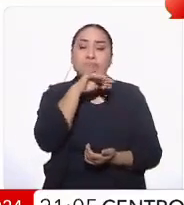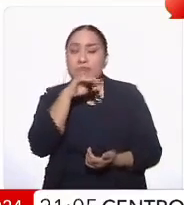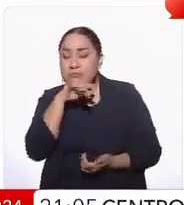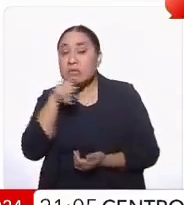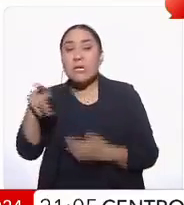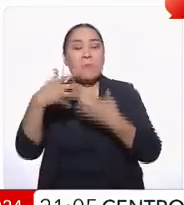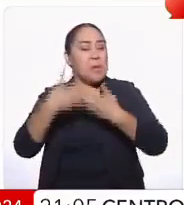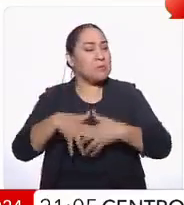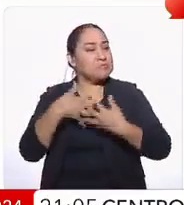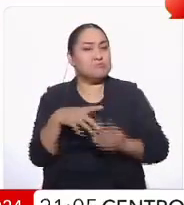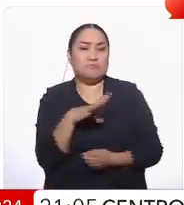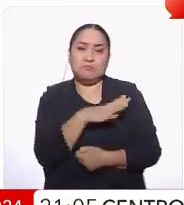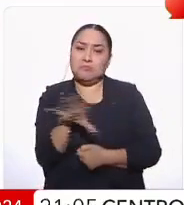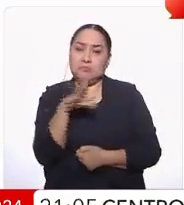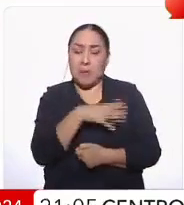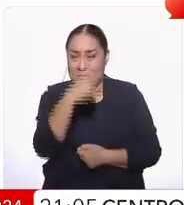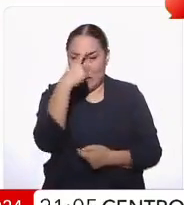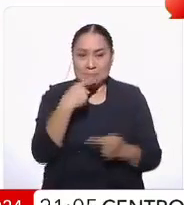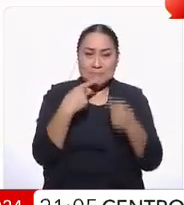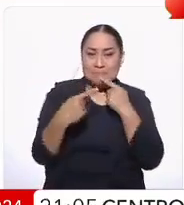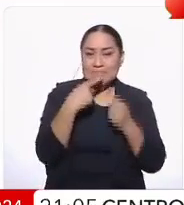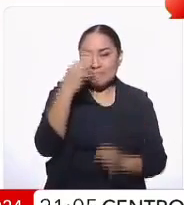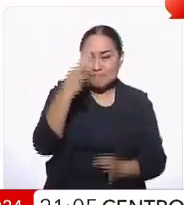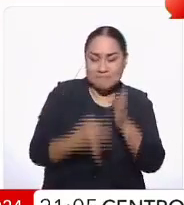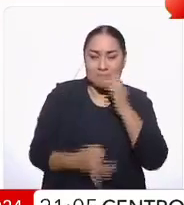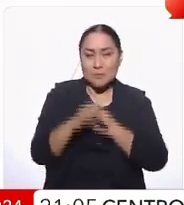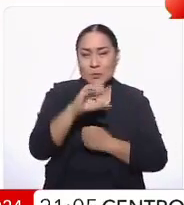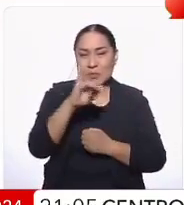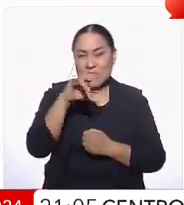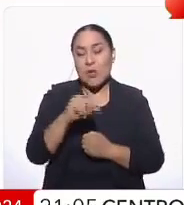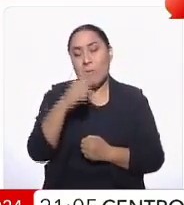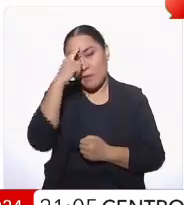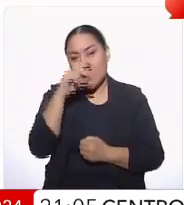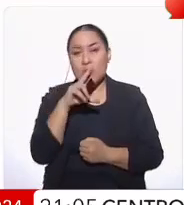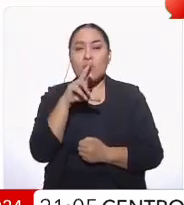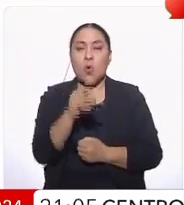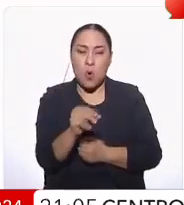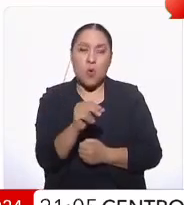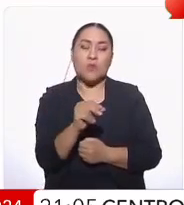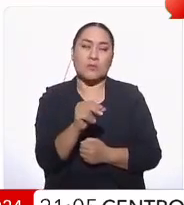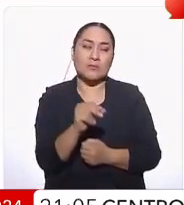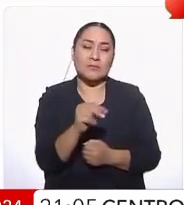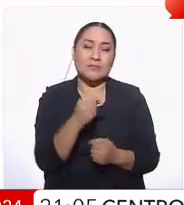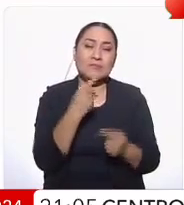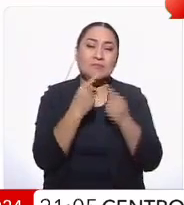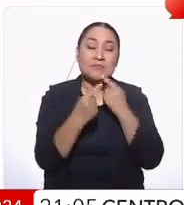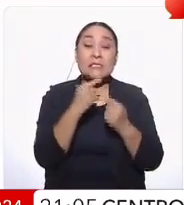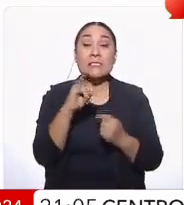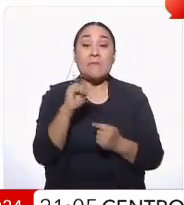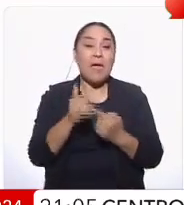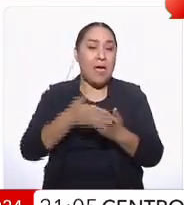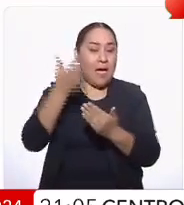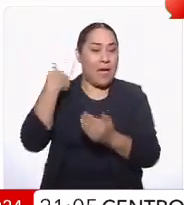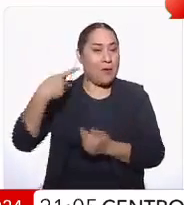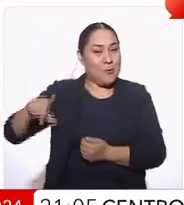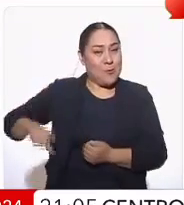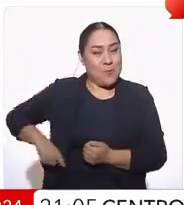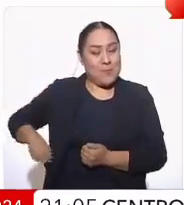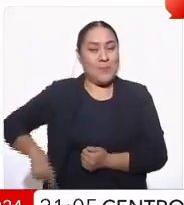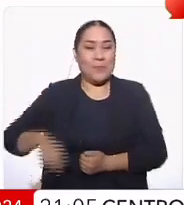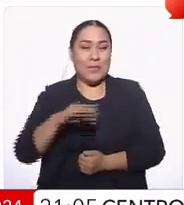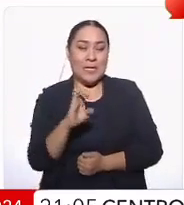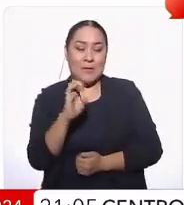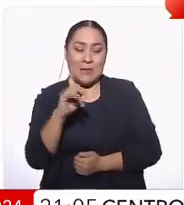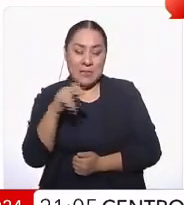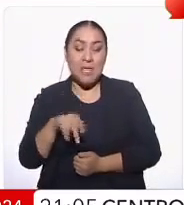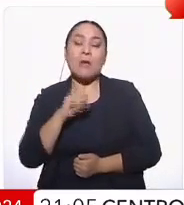de la empresa a atender resoluciones de la Suprema Corte de Justicia para no dar carpetazo al asunto, como se pretendió en la administración de Peña Nieto. También se